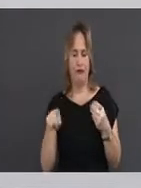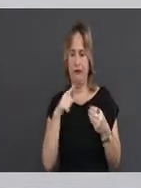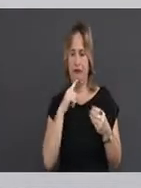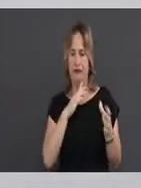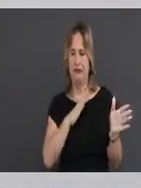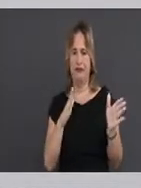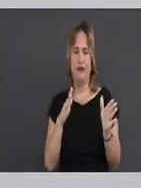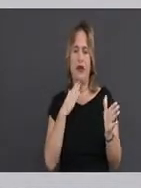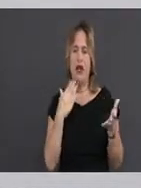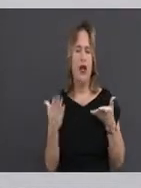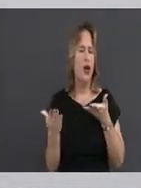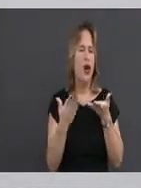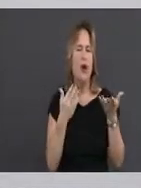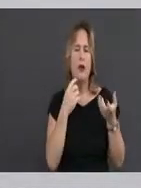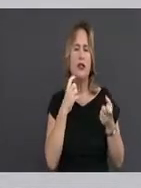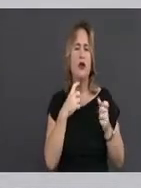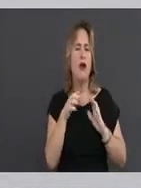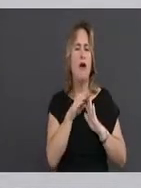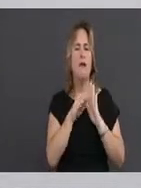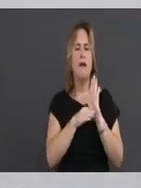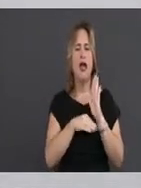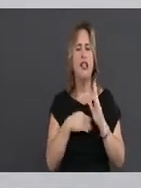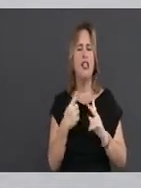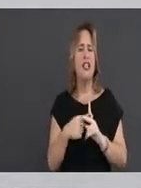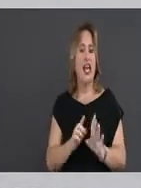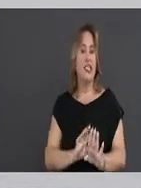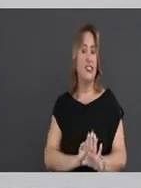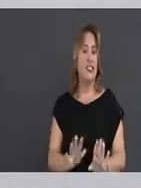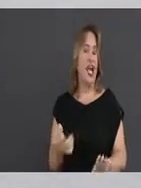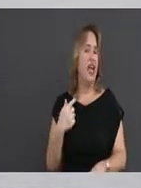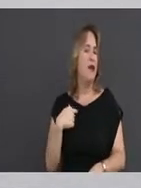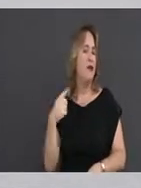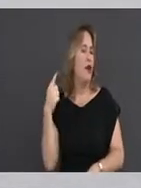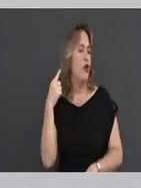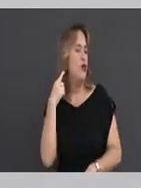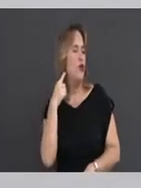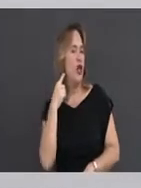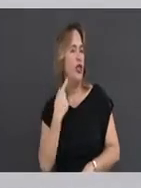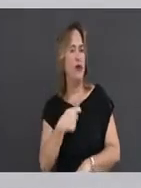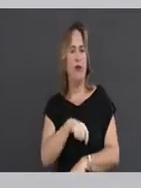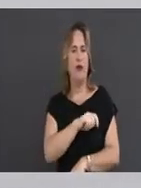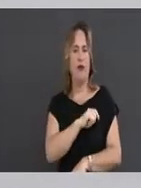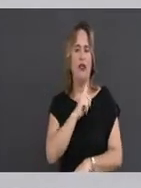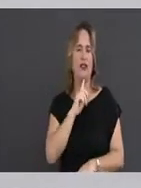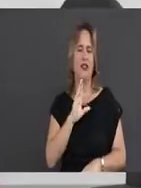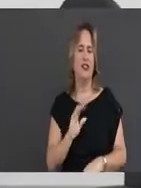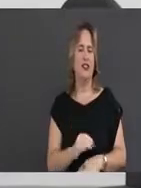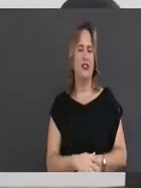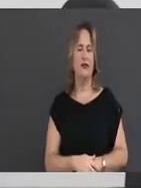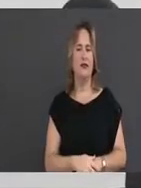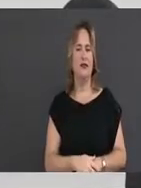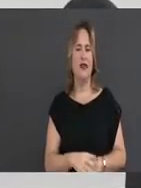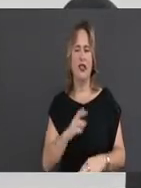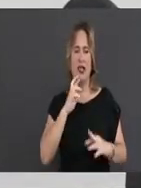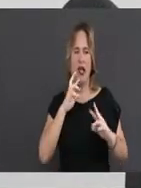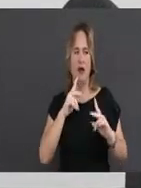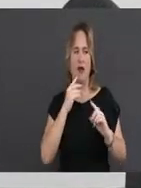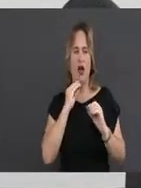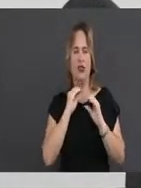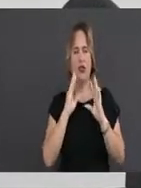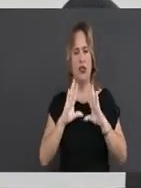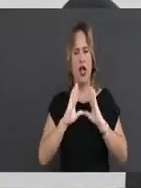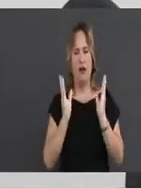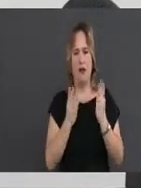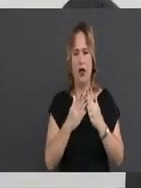territorialidad. Coméntenos, ¿qué medidas se han tomado ya que hemos escuchado directamente a la población? Sí, reiterar los buenos días para